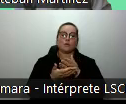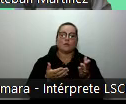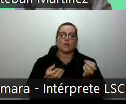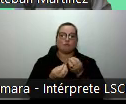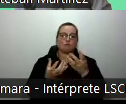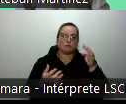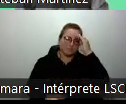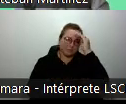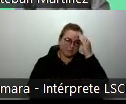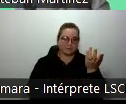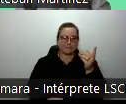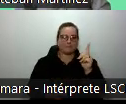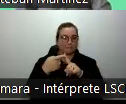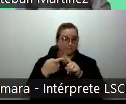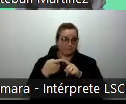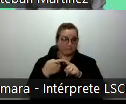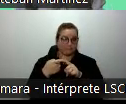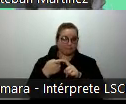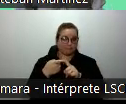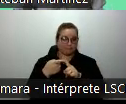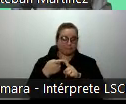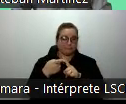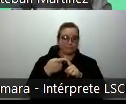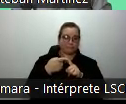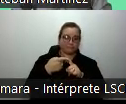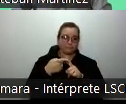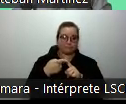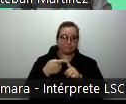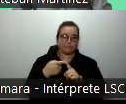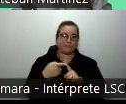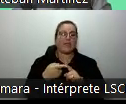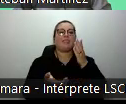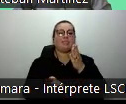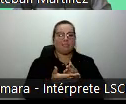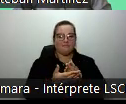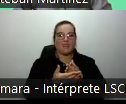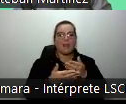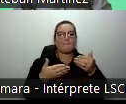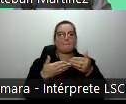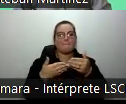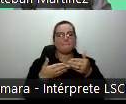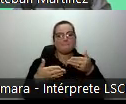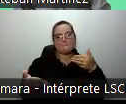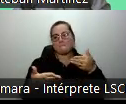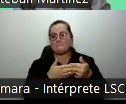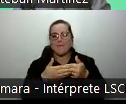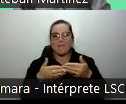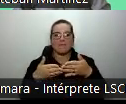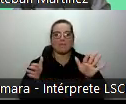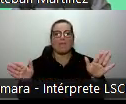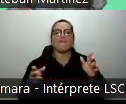experiencia la primera ya tienen que ponerse metas en un lugar